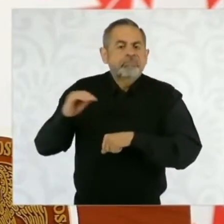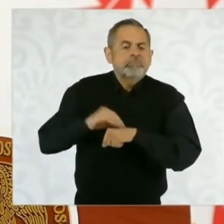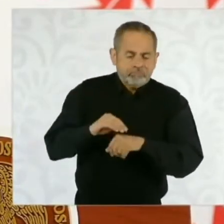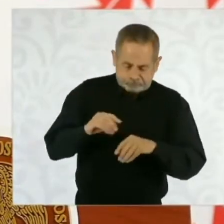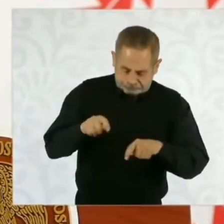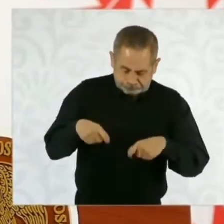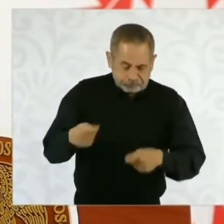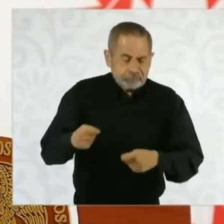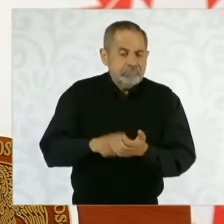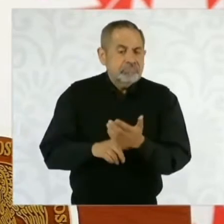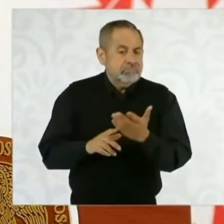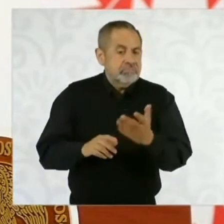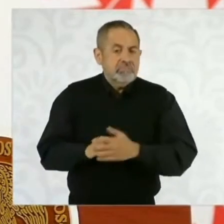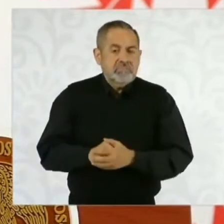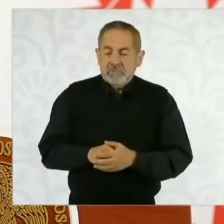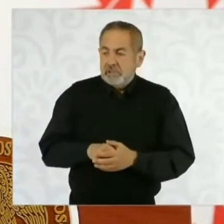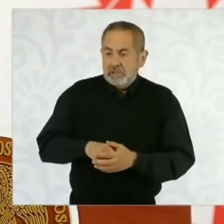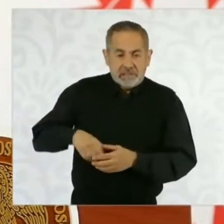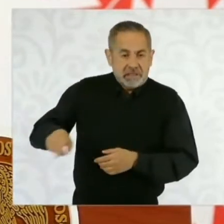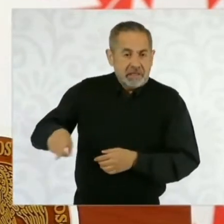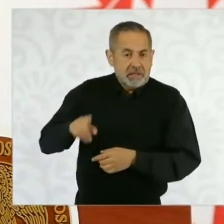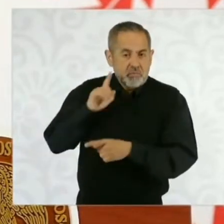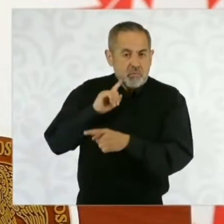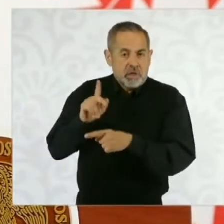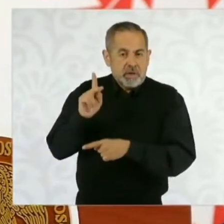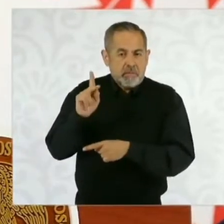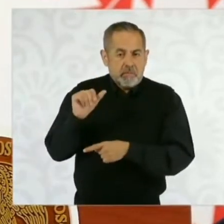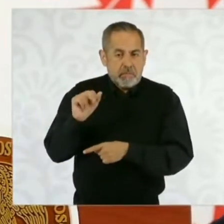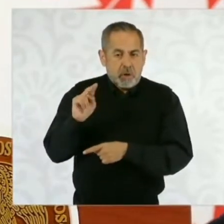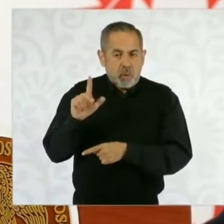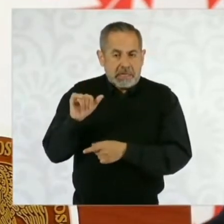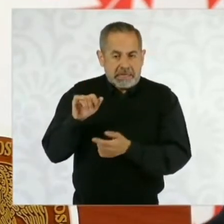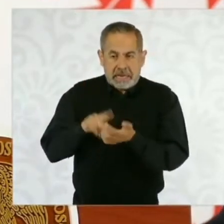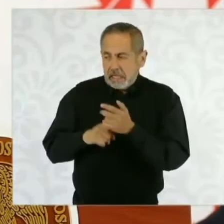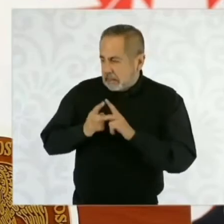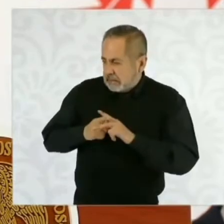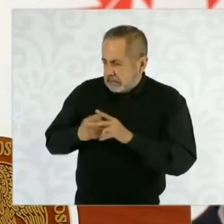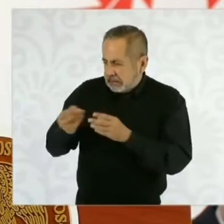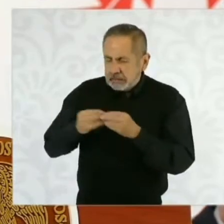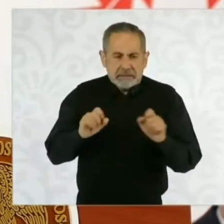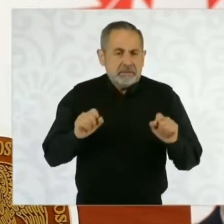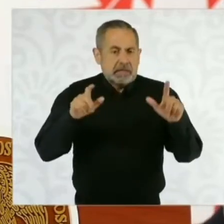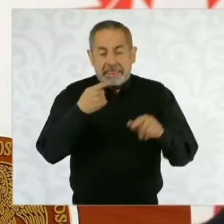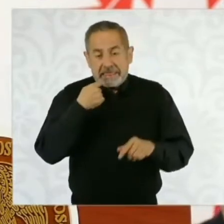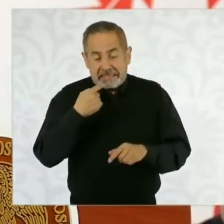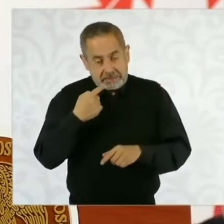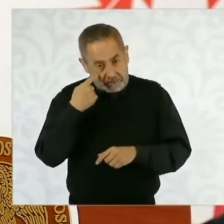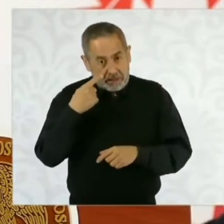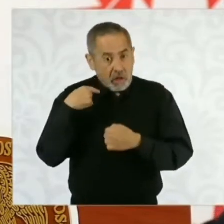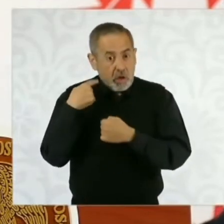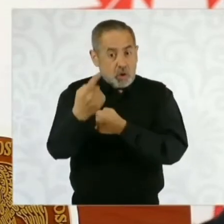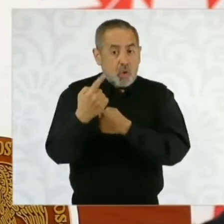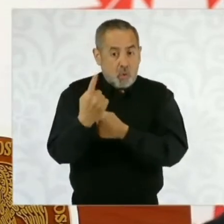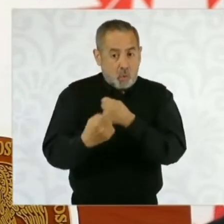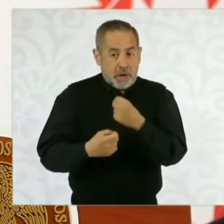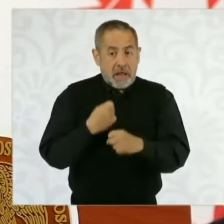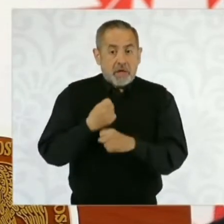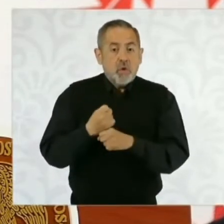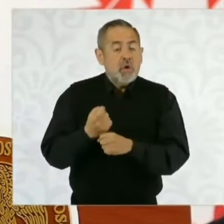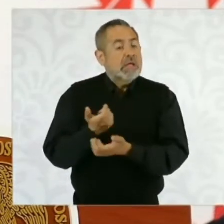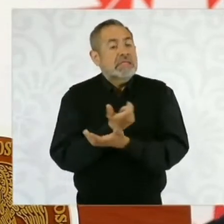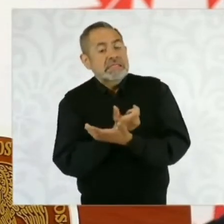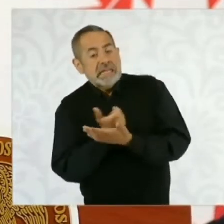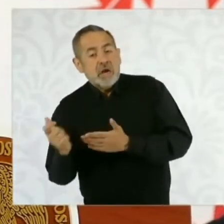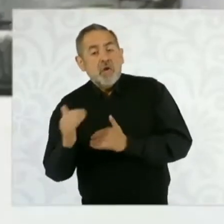ahora a Paulina que nos hiciera los cálculos. Eso significa que el próximo año el